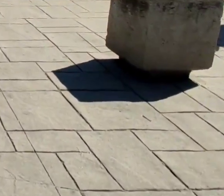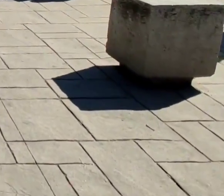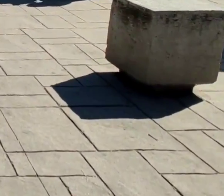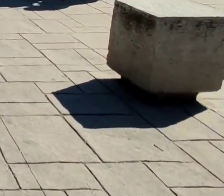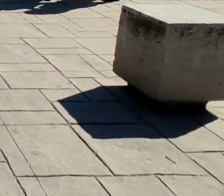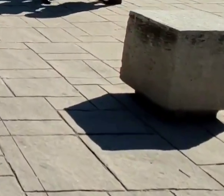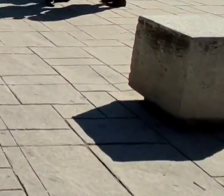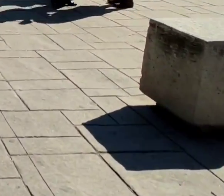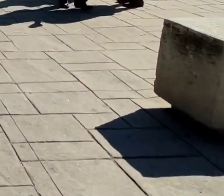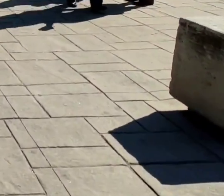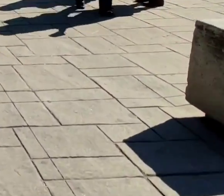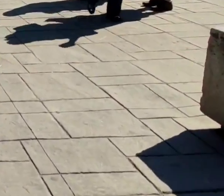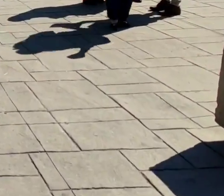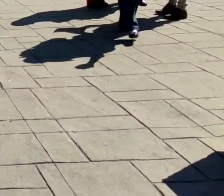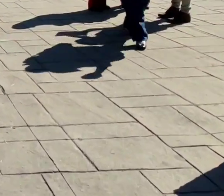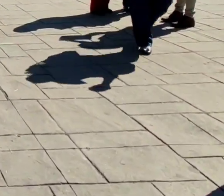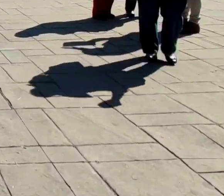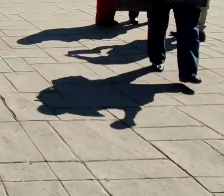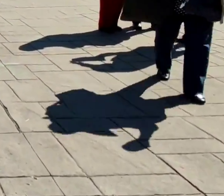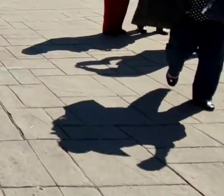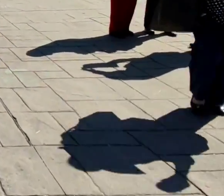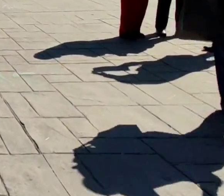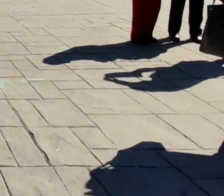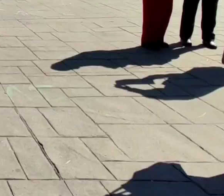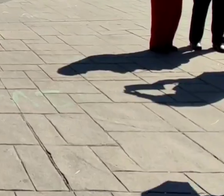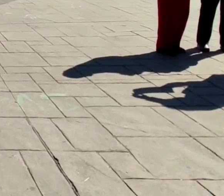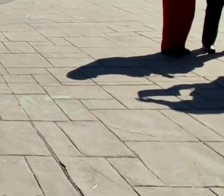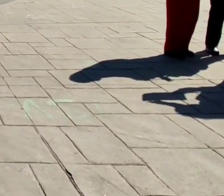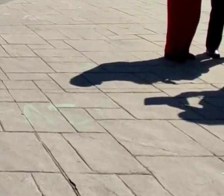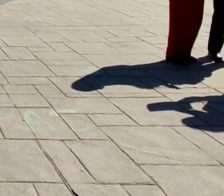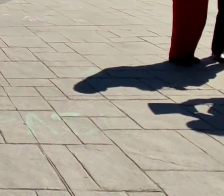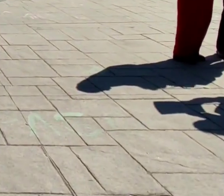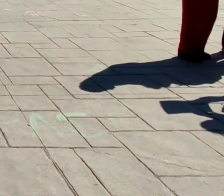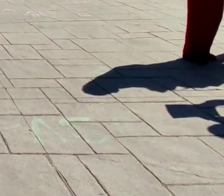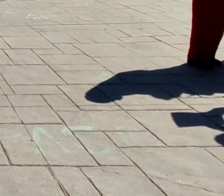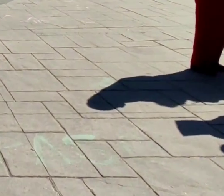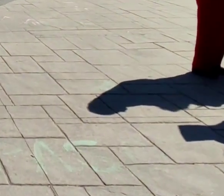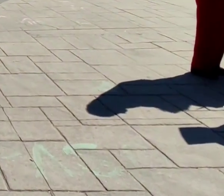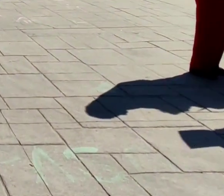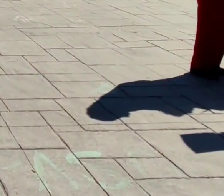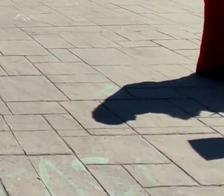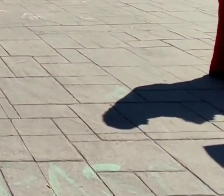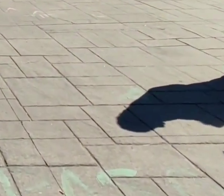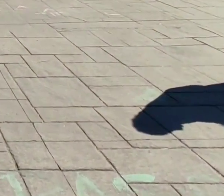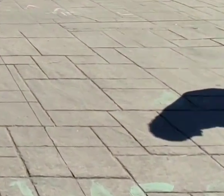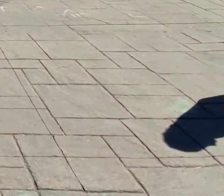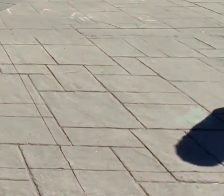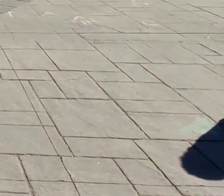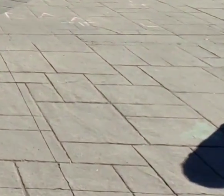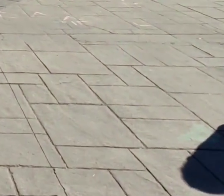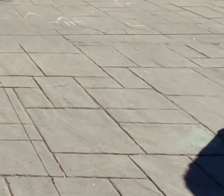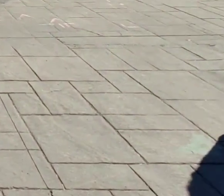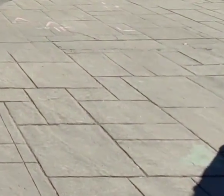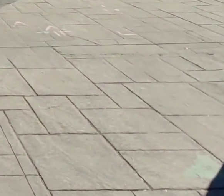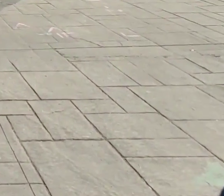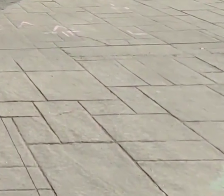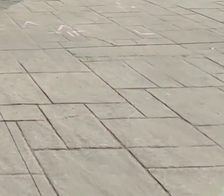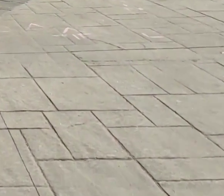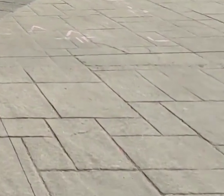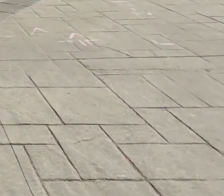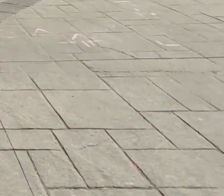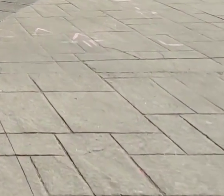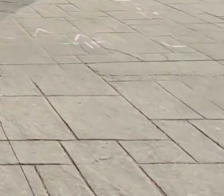y te están llegando los mensajes SMS. Sí, señor, señora,